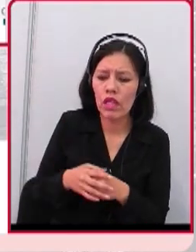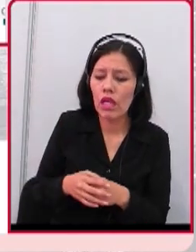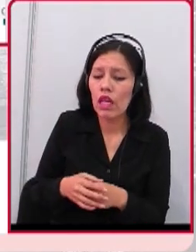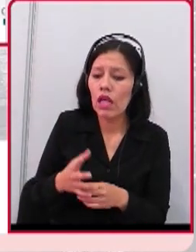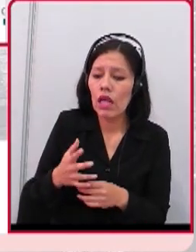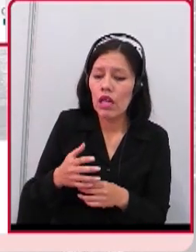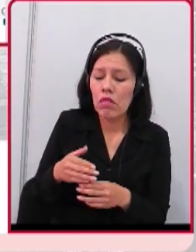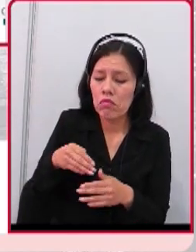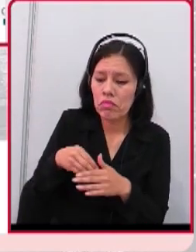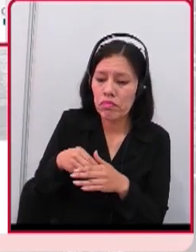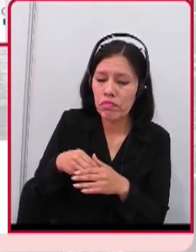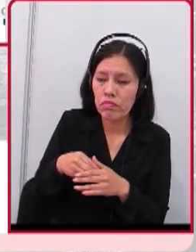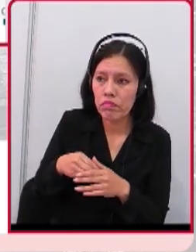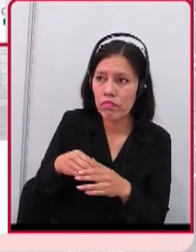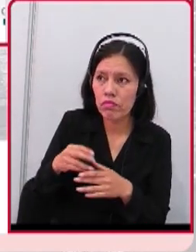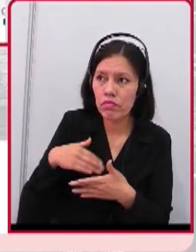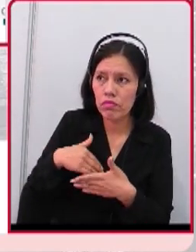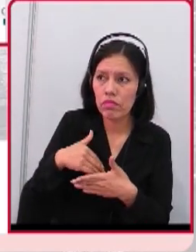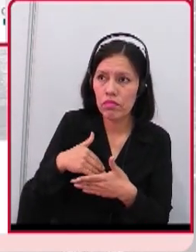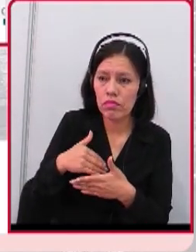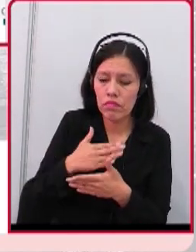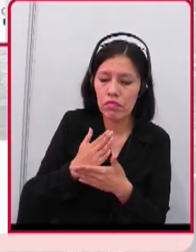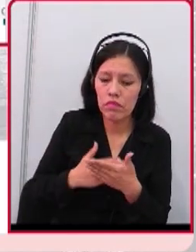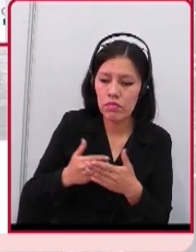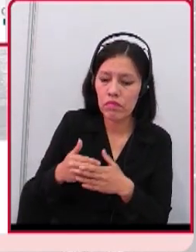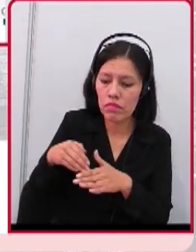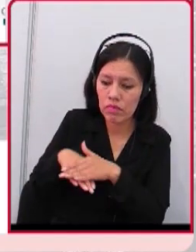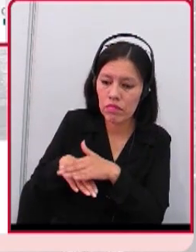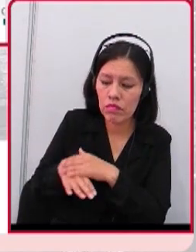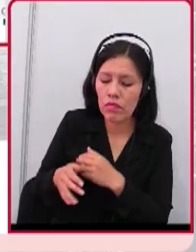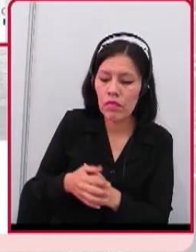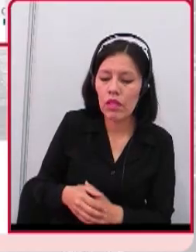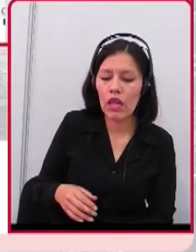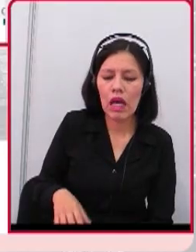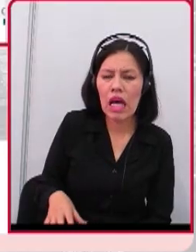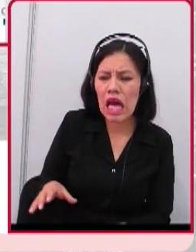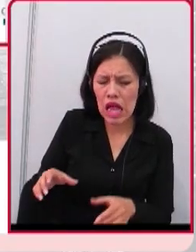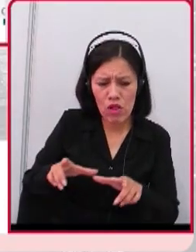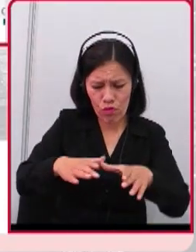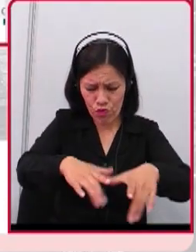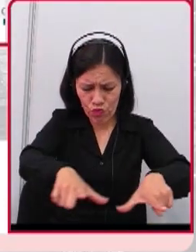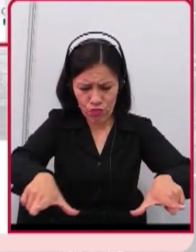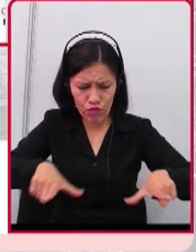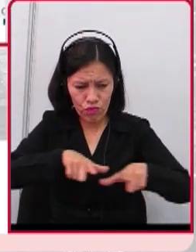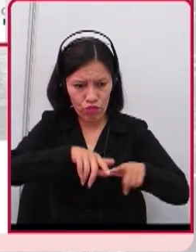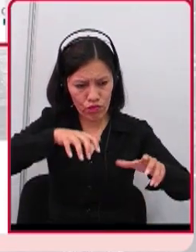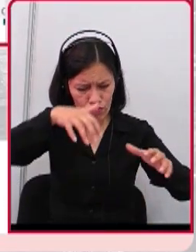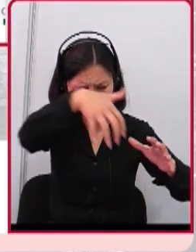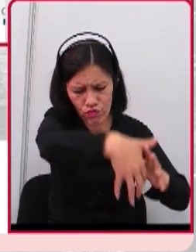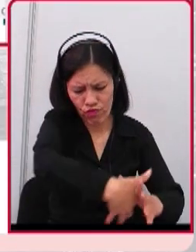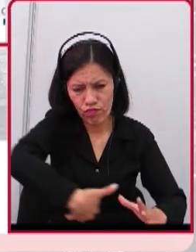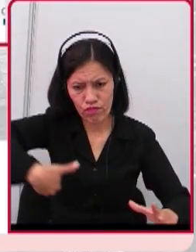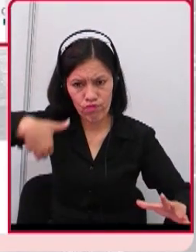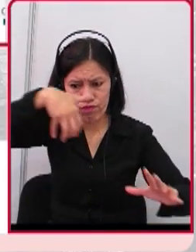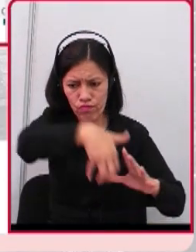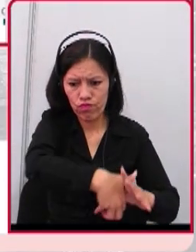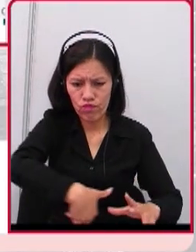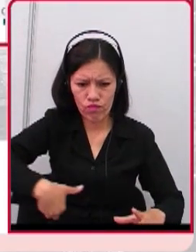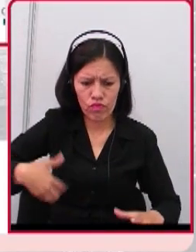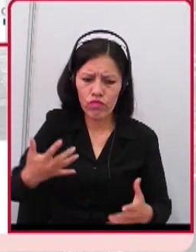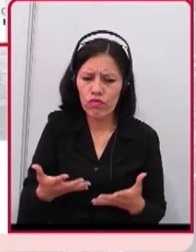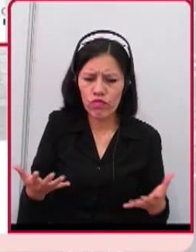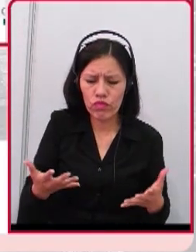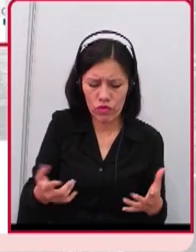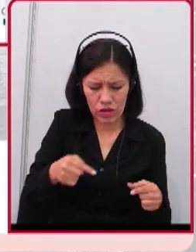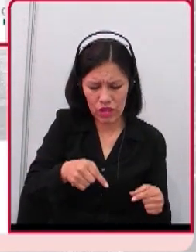parte introductoria. Bueno, el yacimiento de Colquijirca pertenece a la franja metalogenética del centro y norte del